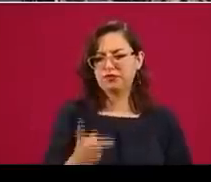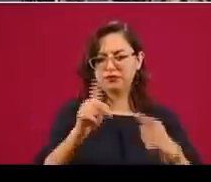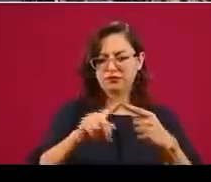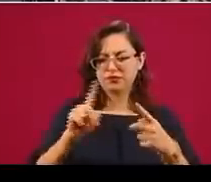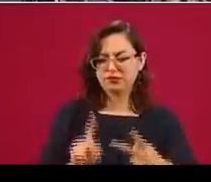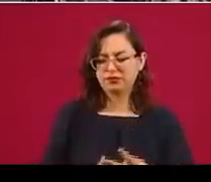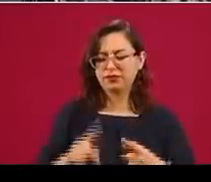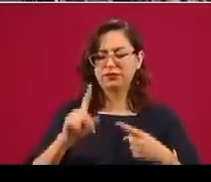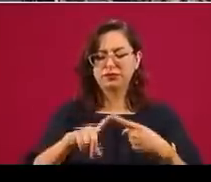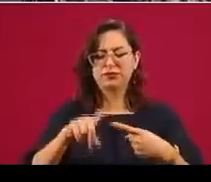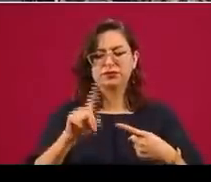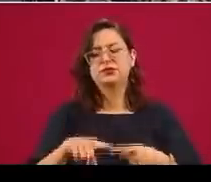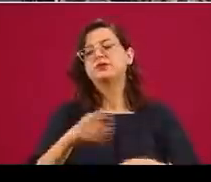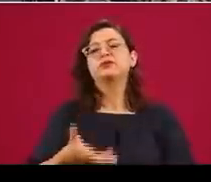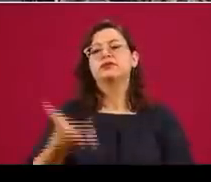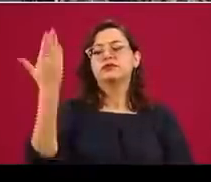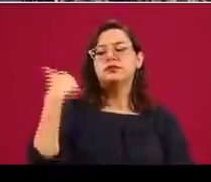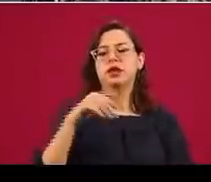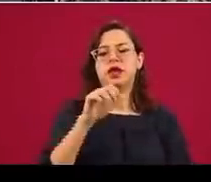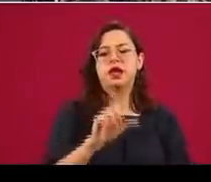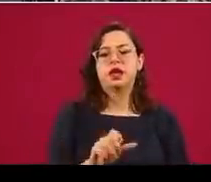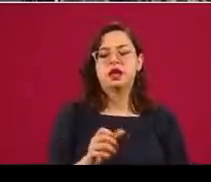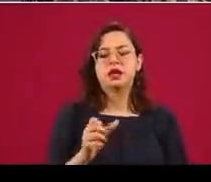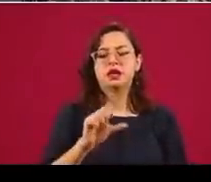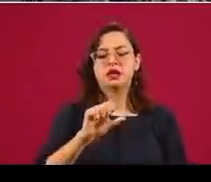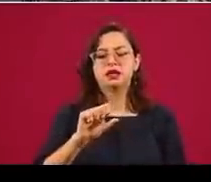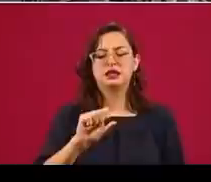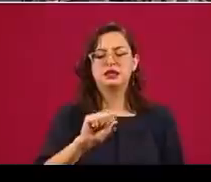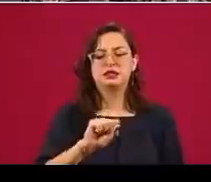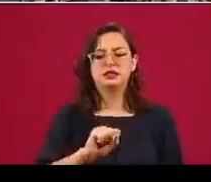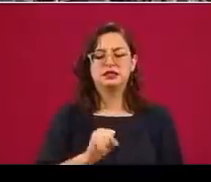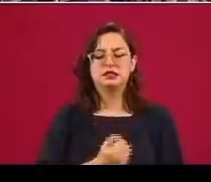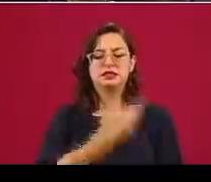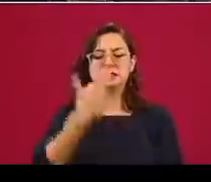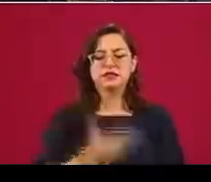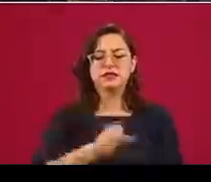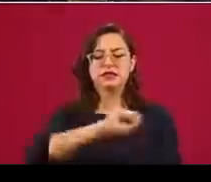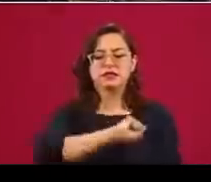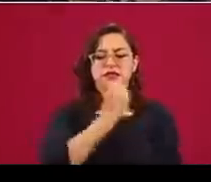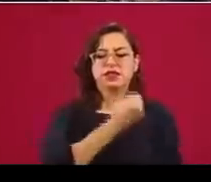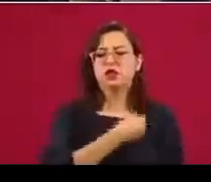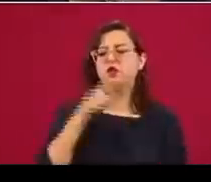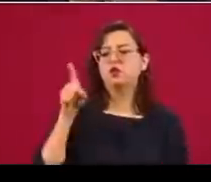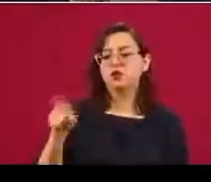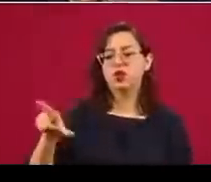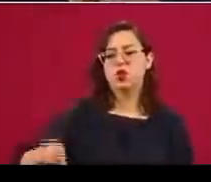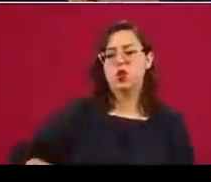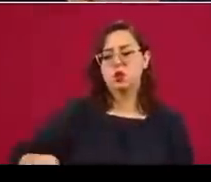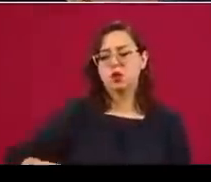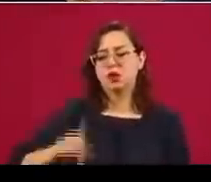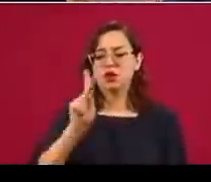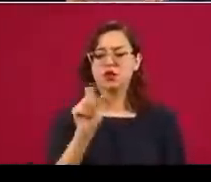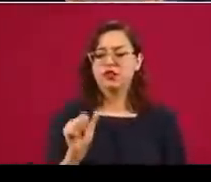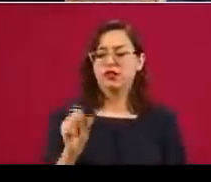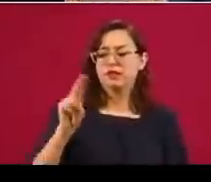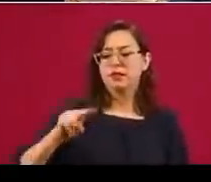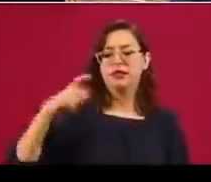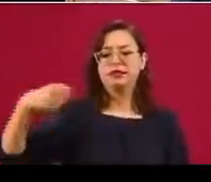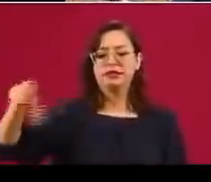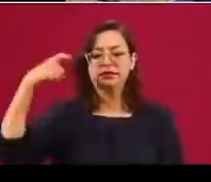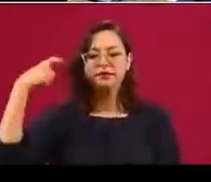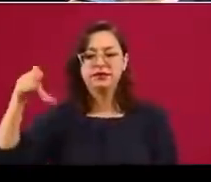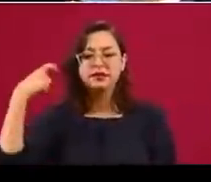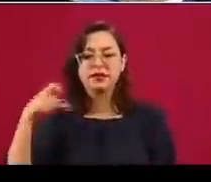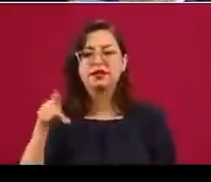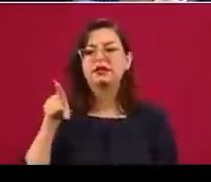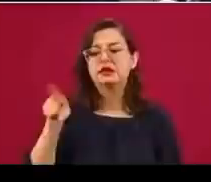días, el secretario de Salud del gobierno panista de Querétaro confesó que mintió sobre el número de camas para evitar el envío